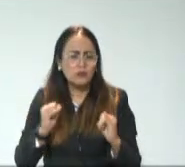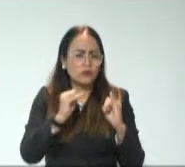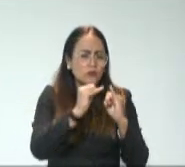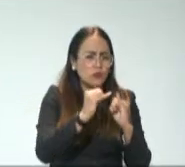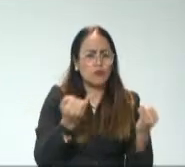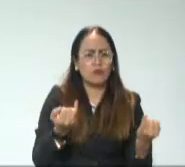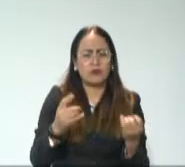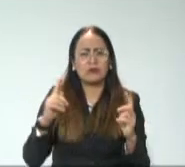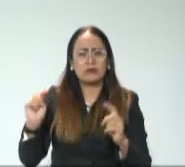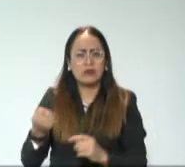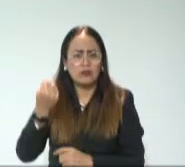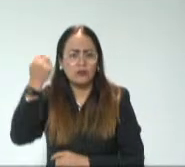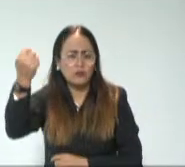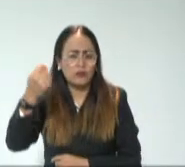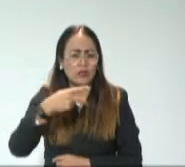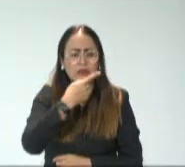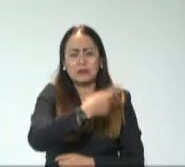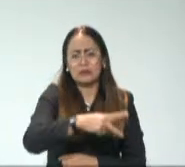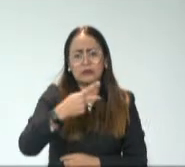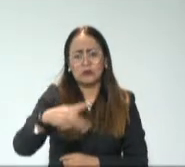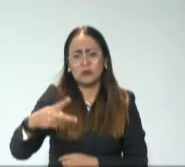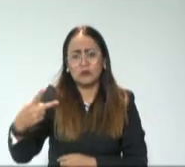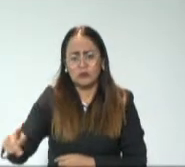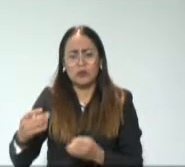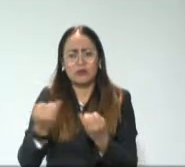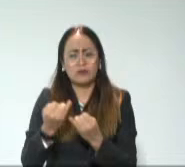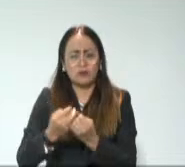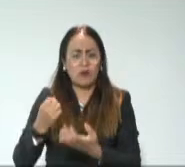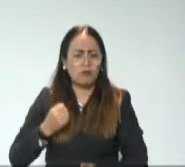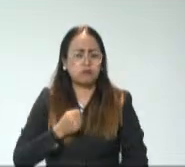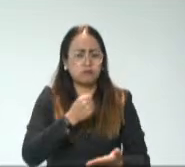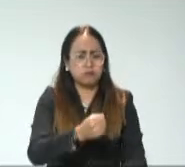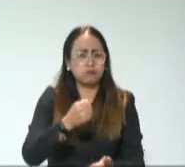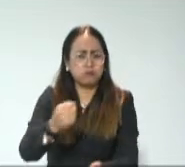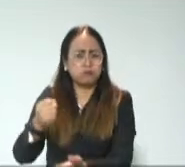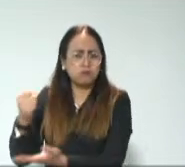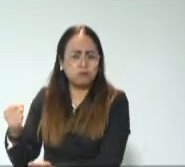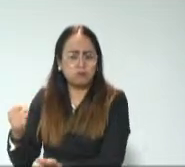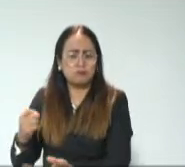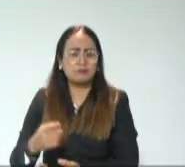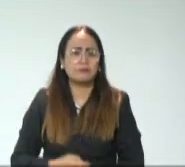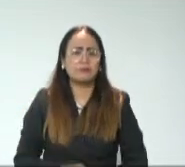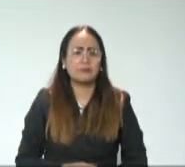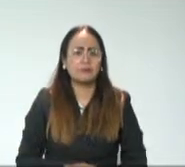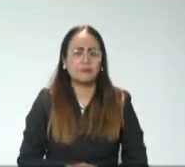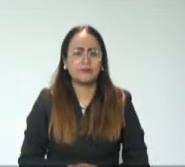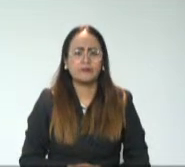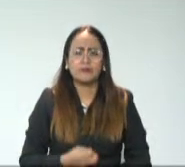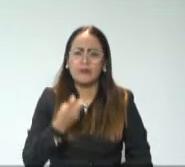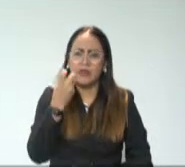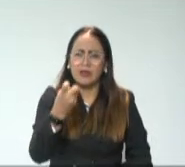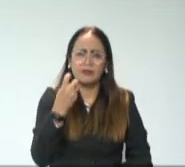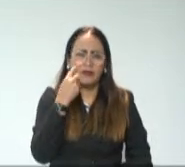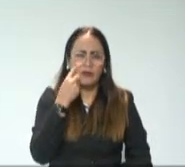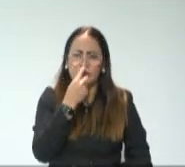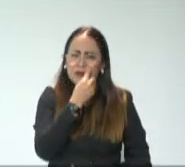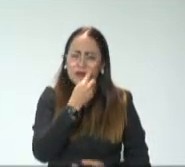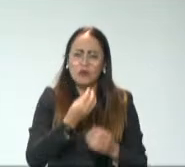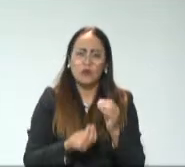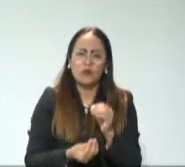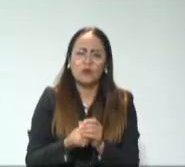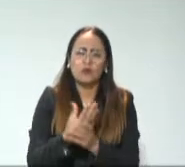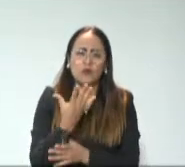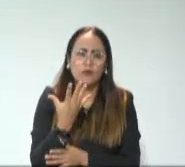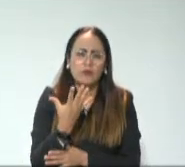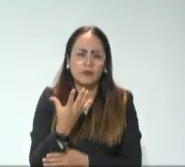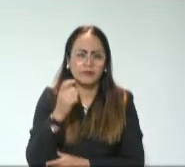eh propias con inversiones particulares etcétera etcétera esta visión lo que nos